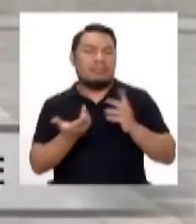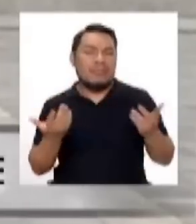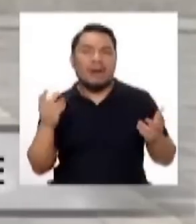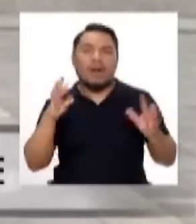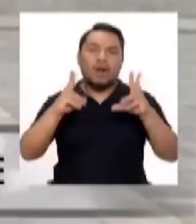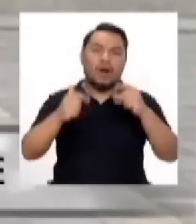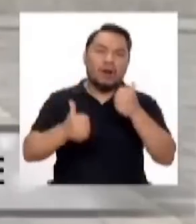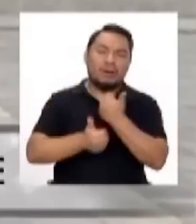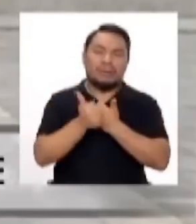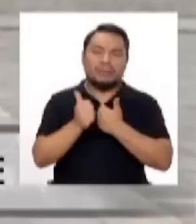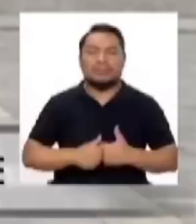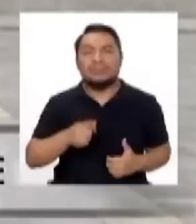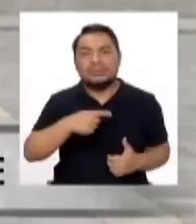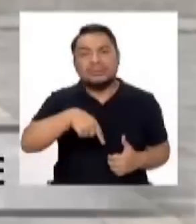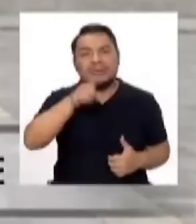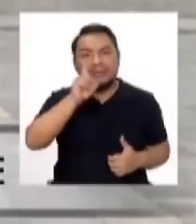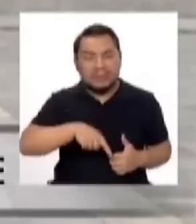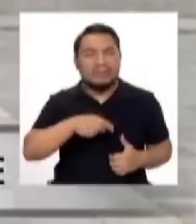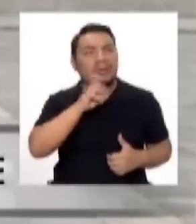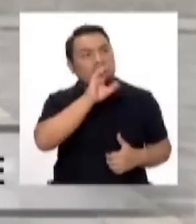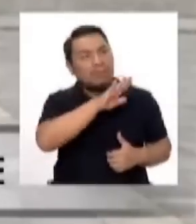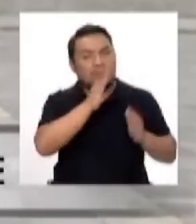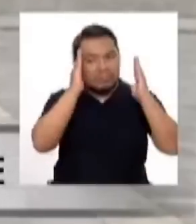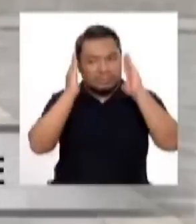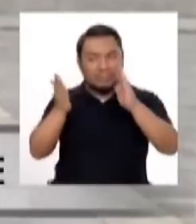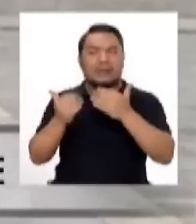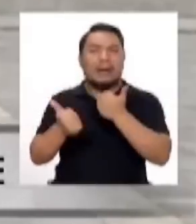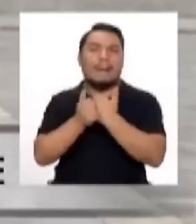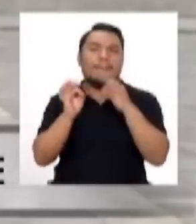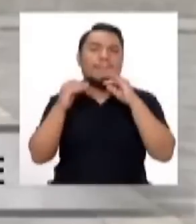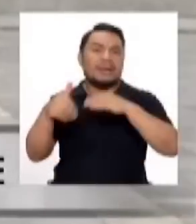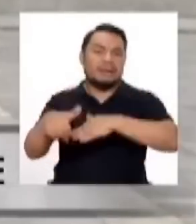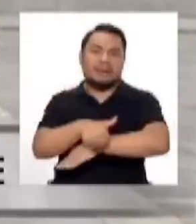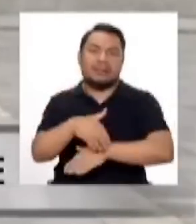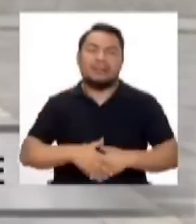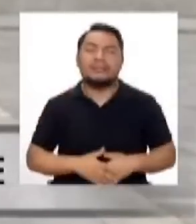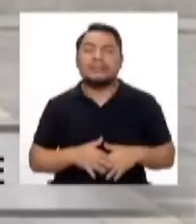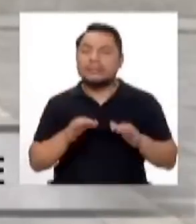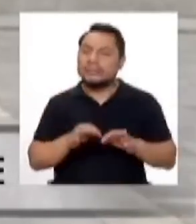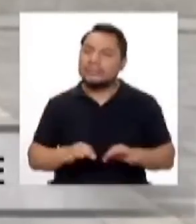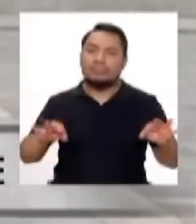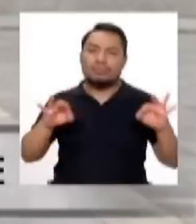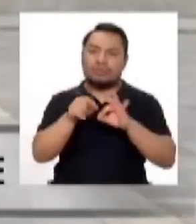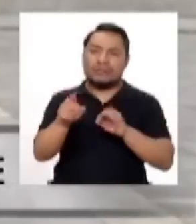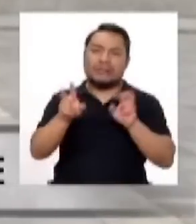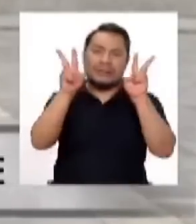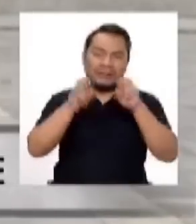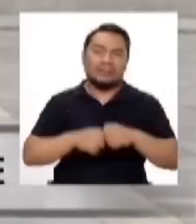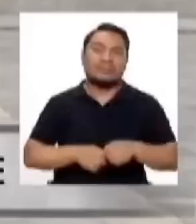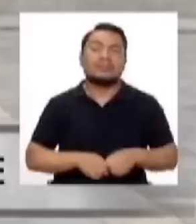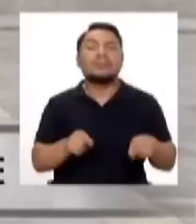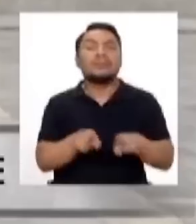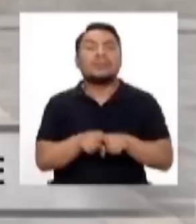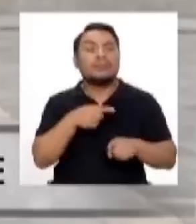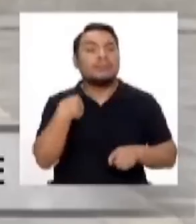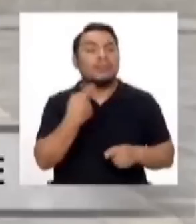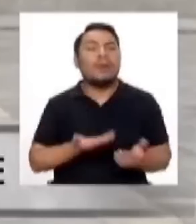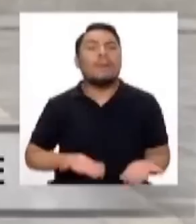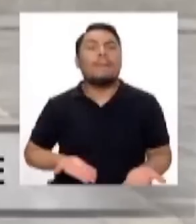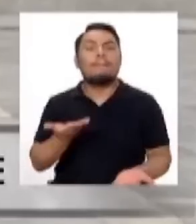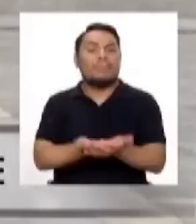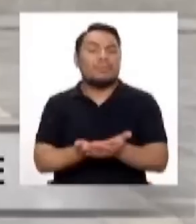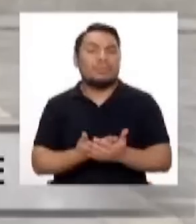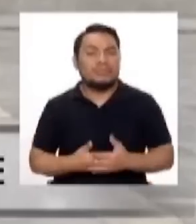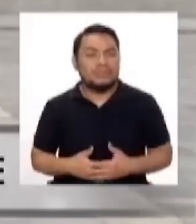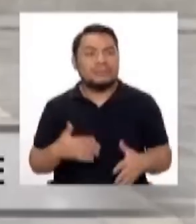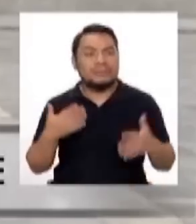que hay que abordar el problema de la inseguridad ciudadana. Eso es un tema vital. También hemos propuesto